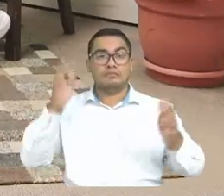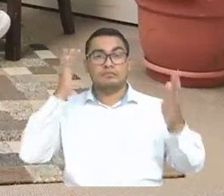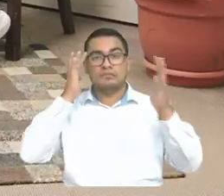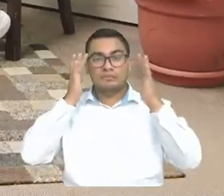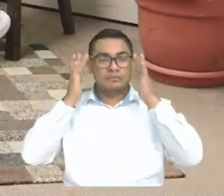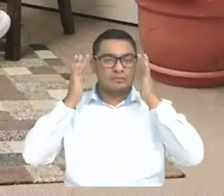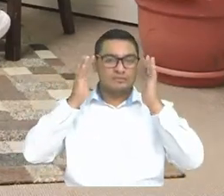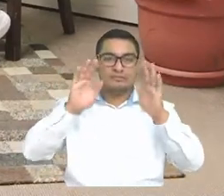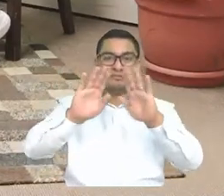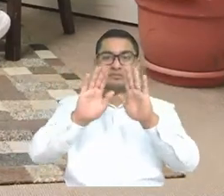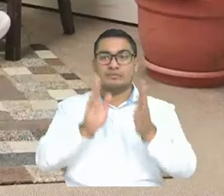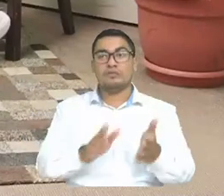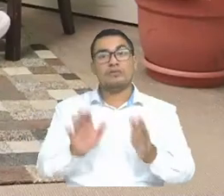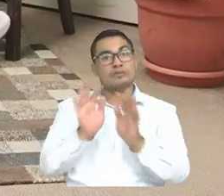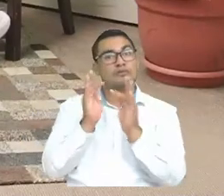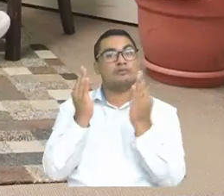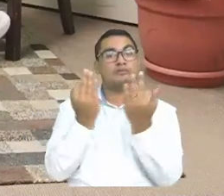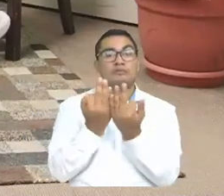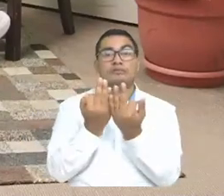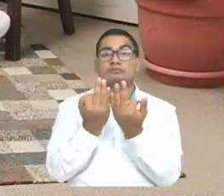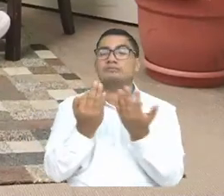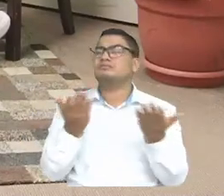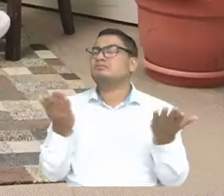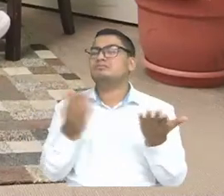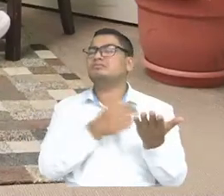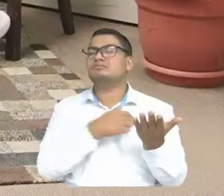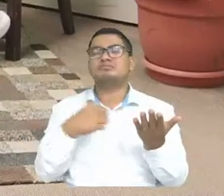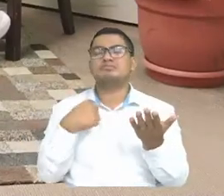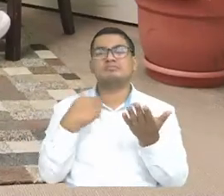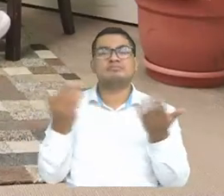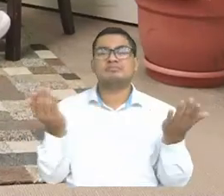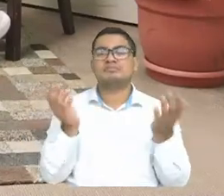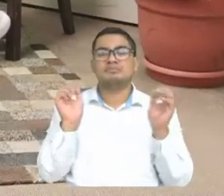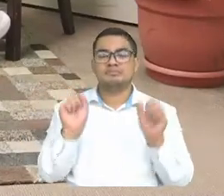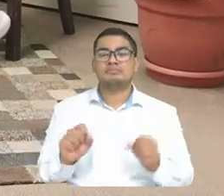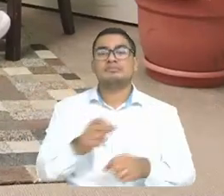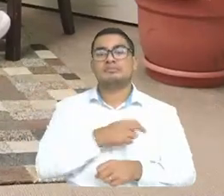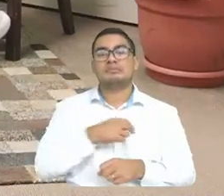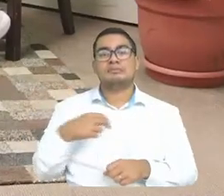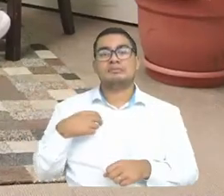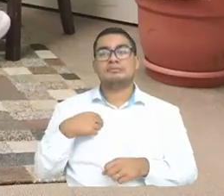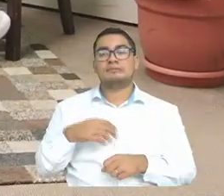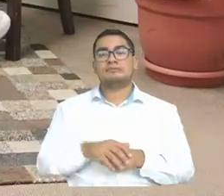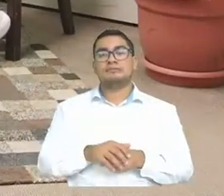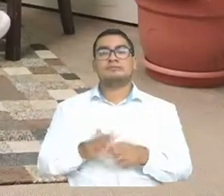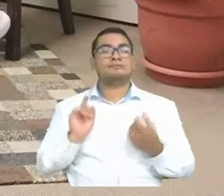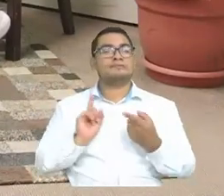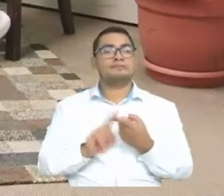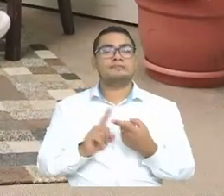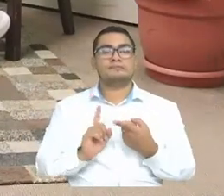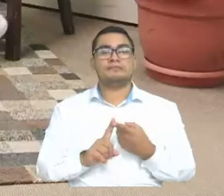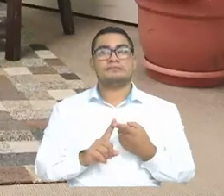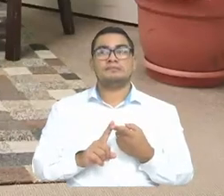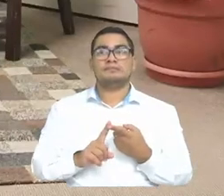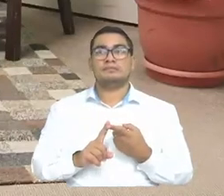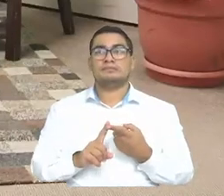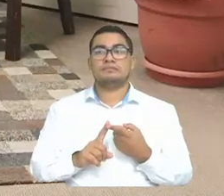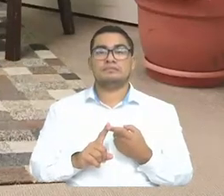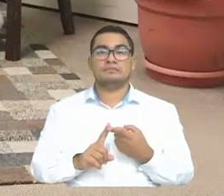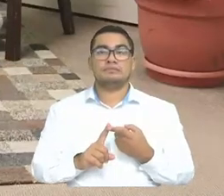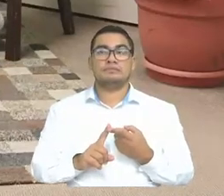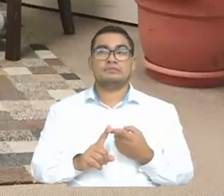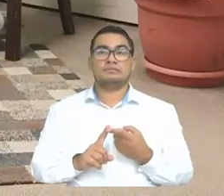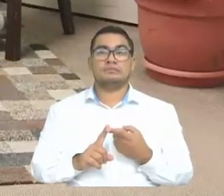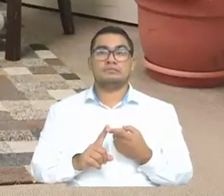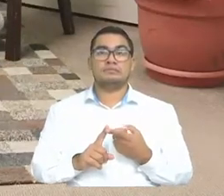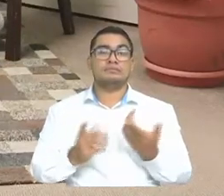familiar de la mujer embarazada. ¿Qué es lo que se procede en este caso? Lo primero que como personal de salud tenemos